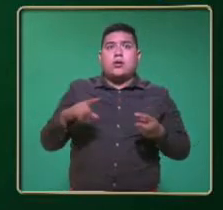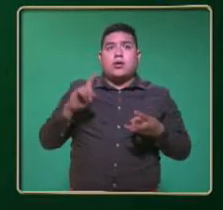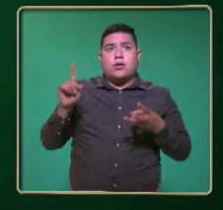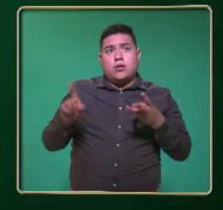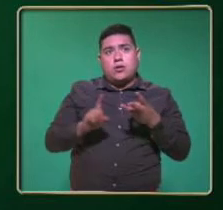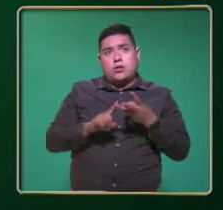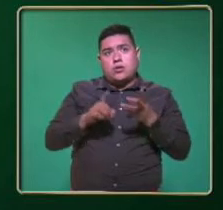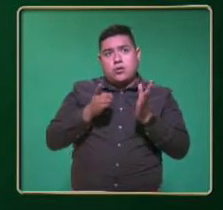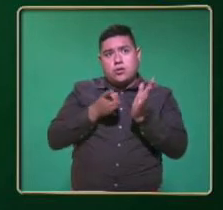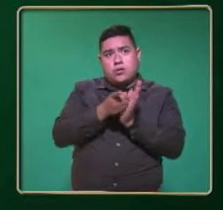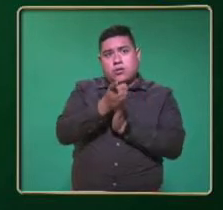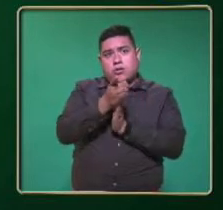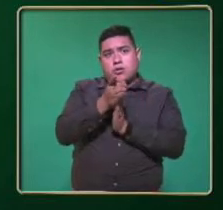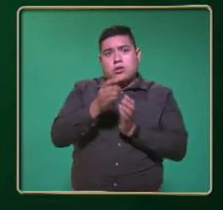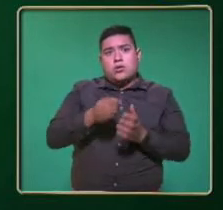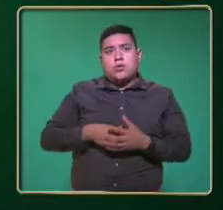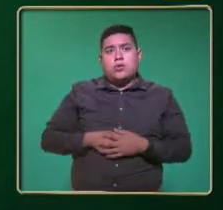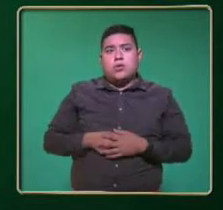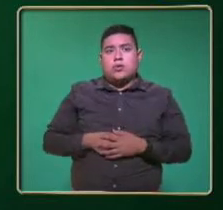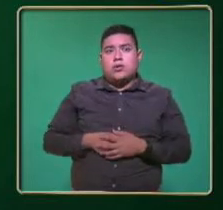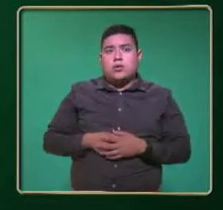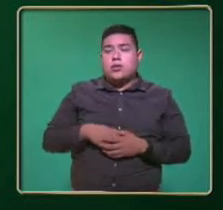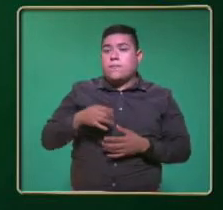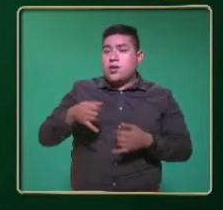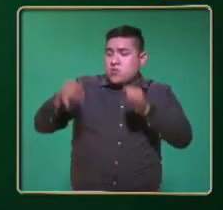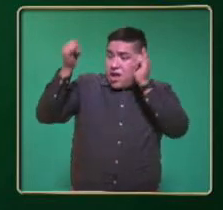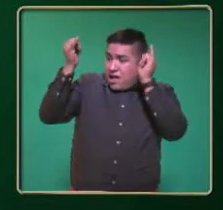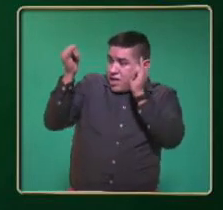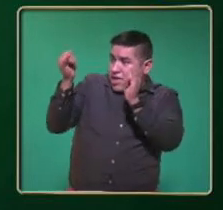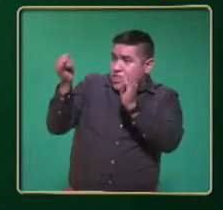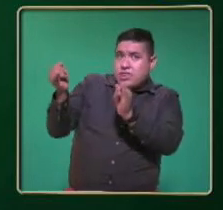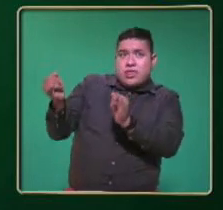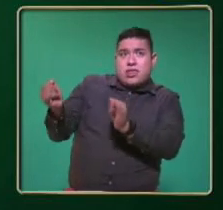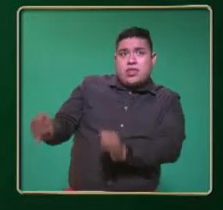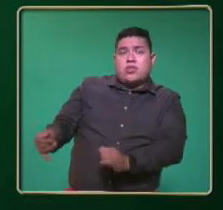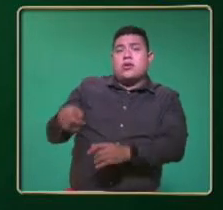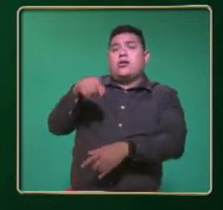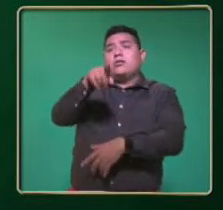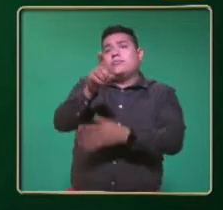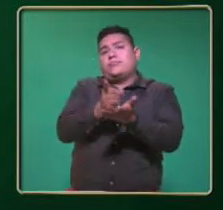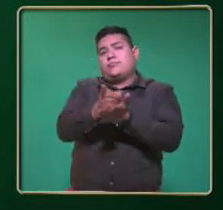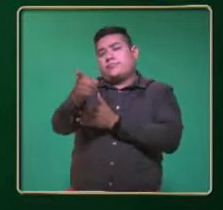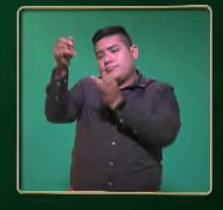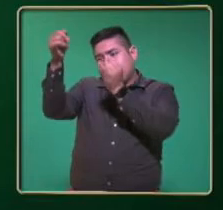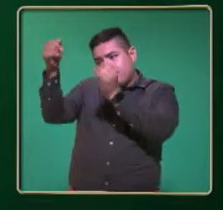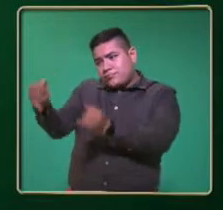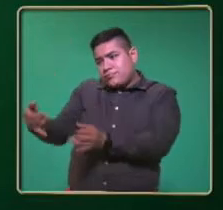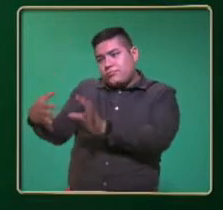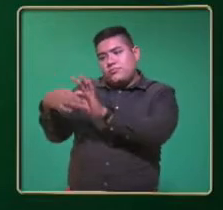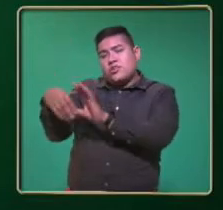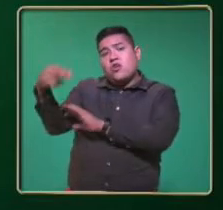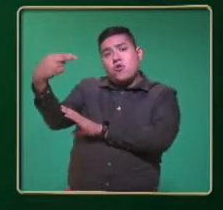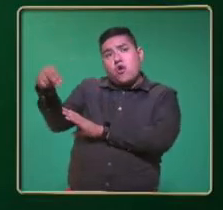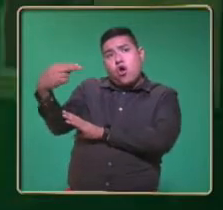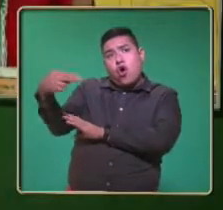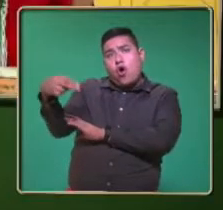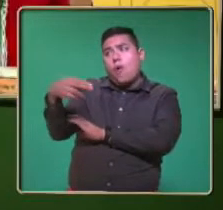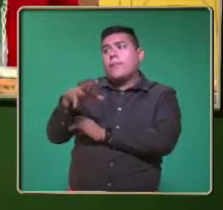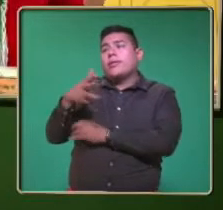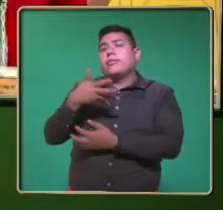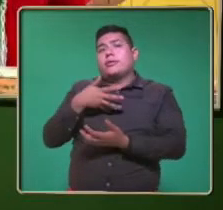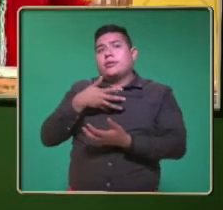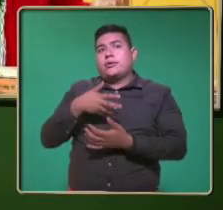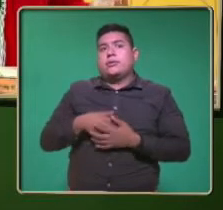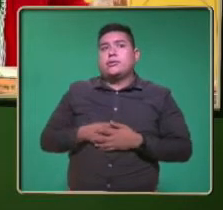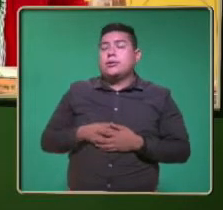también es a una identidad. Tu hijo tiene derecho a una identidad, a un nombre, a un apellido,